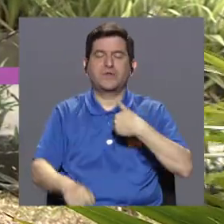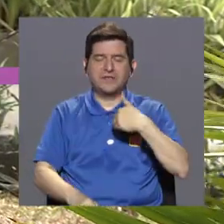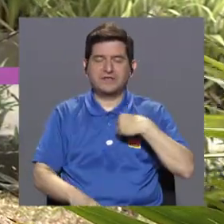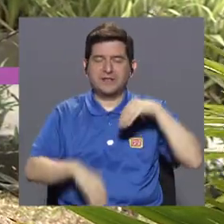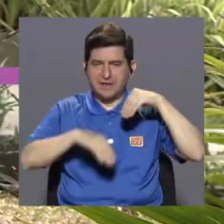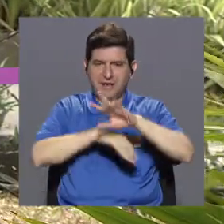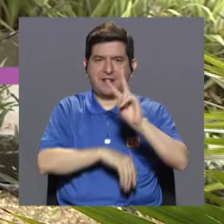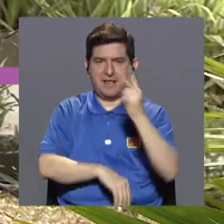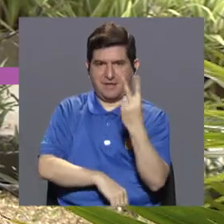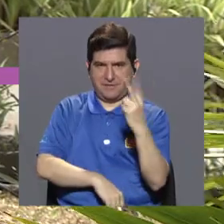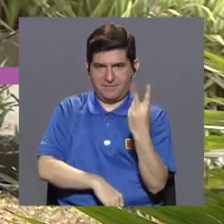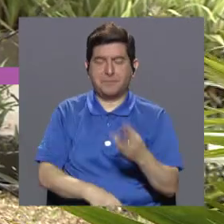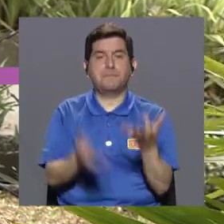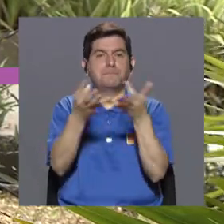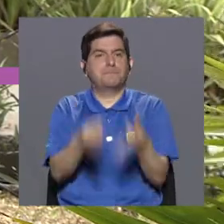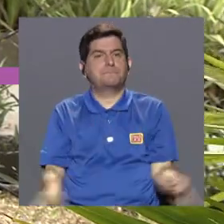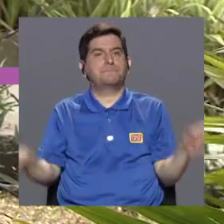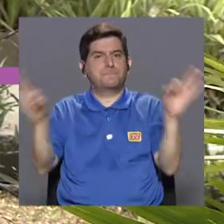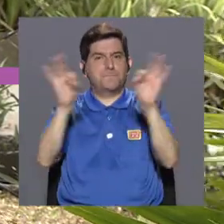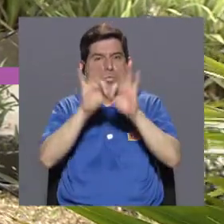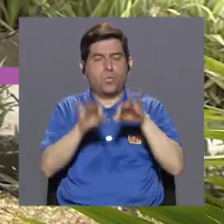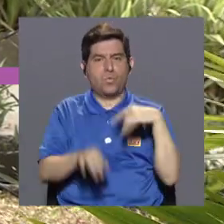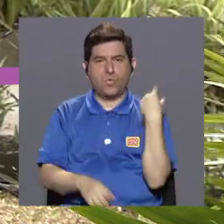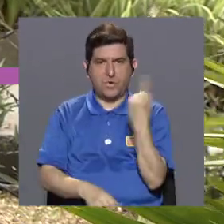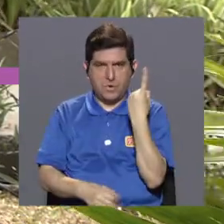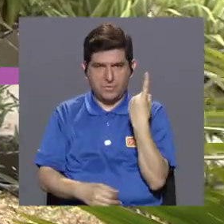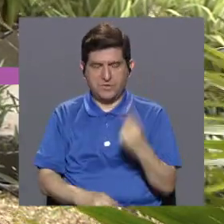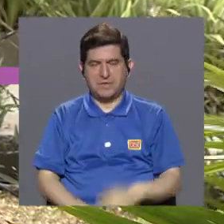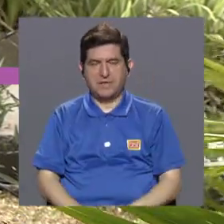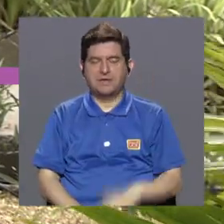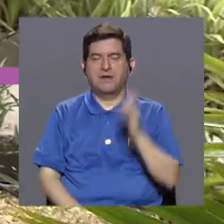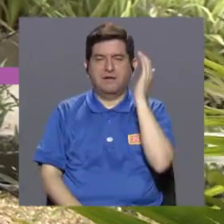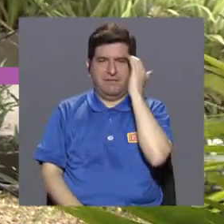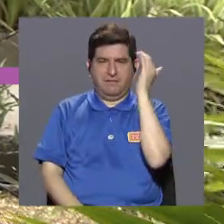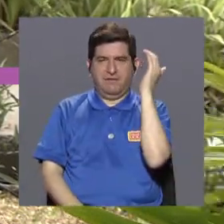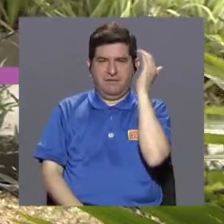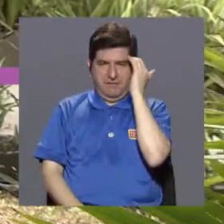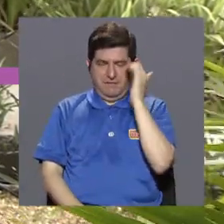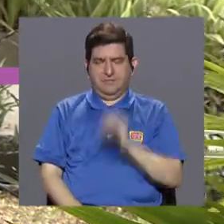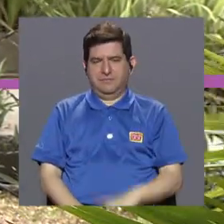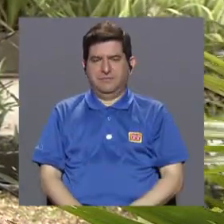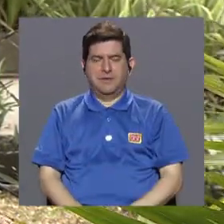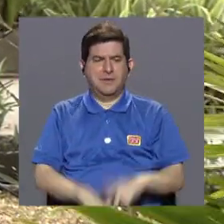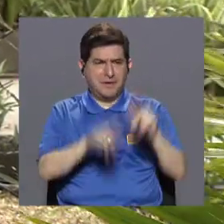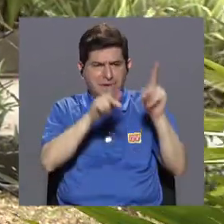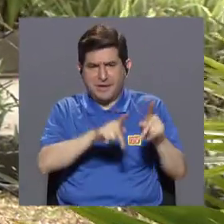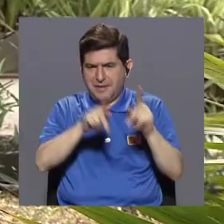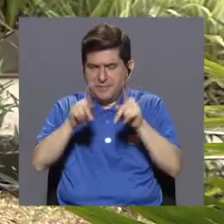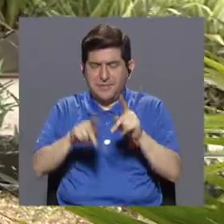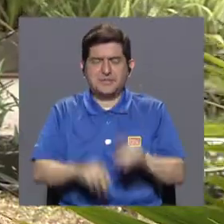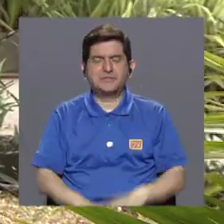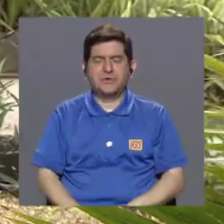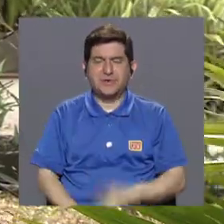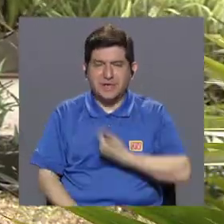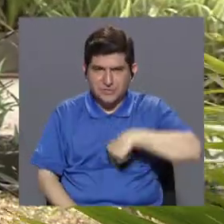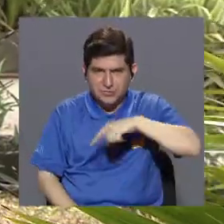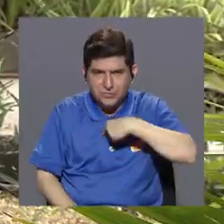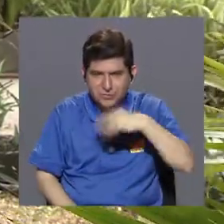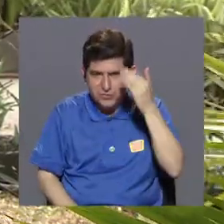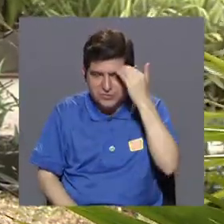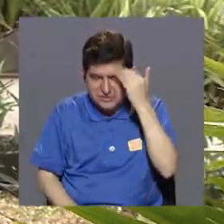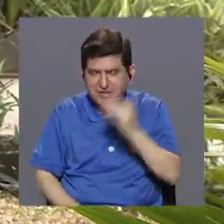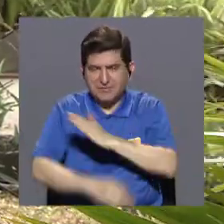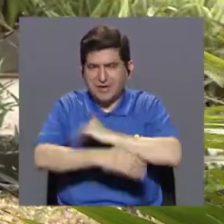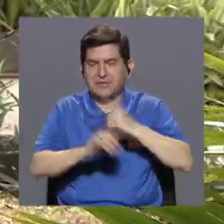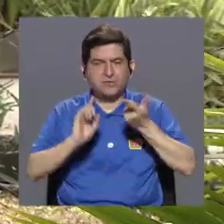tener efectos secundarios, uh-huh. entonces es muy importante siempre estar consciente de en qué pacientes no podemos usarlos, uh-huh.